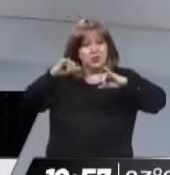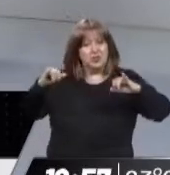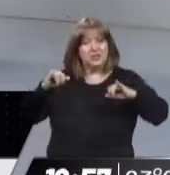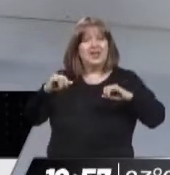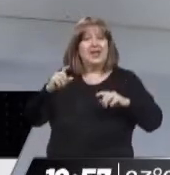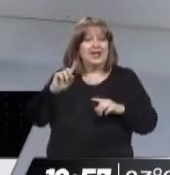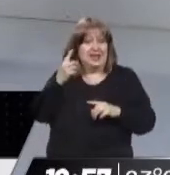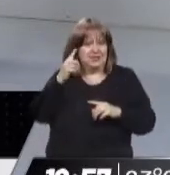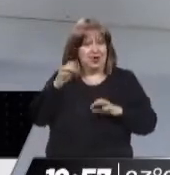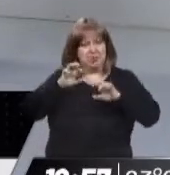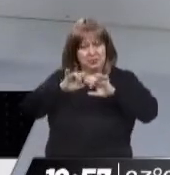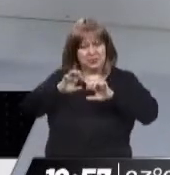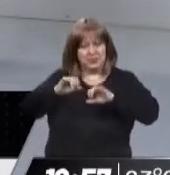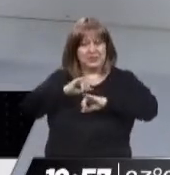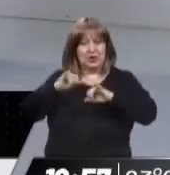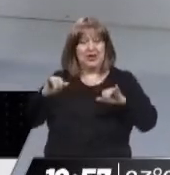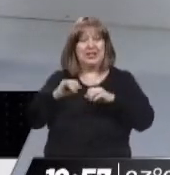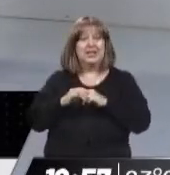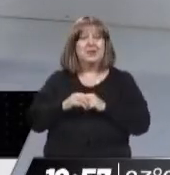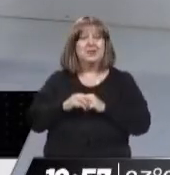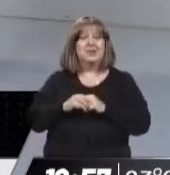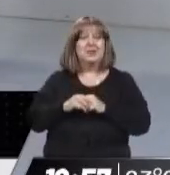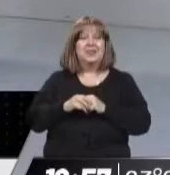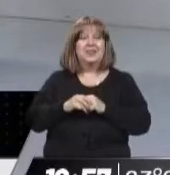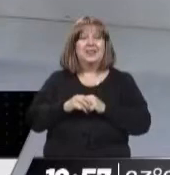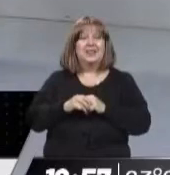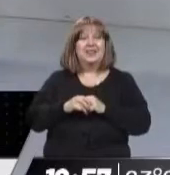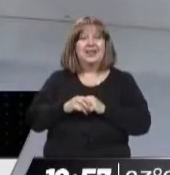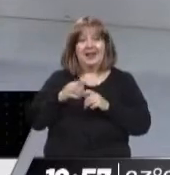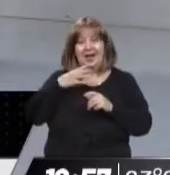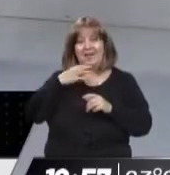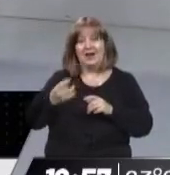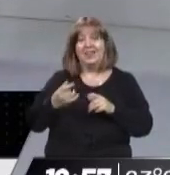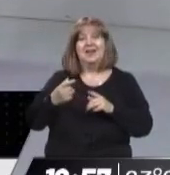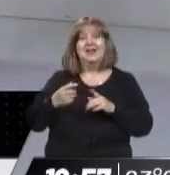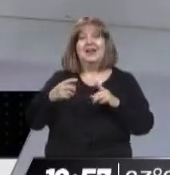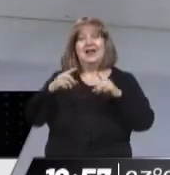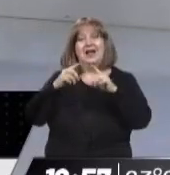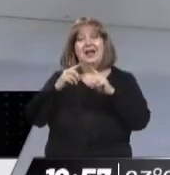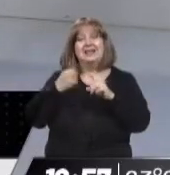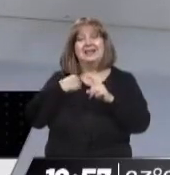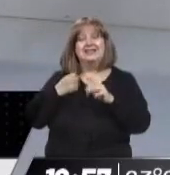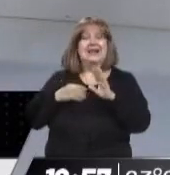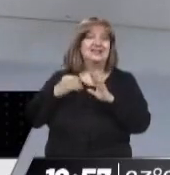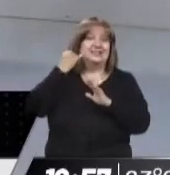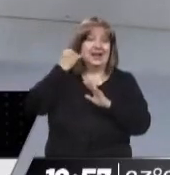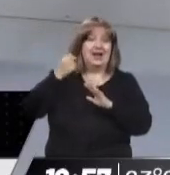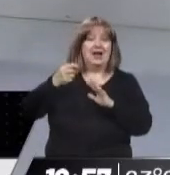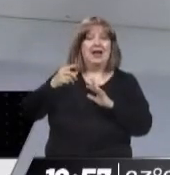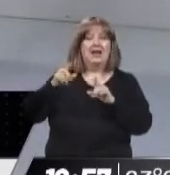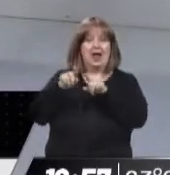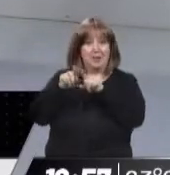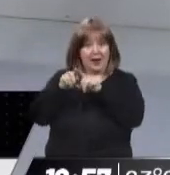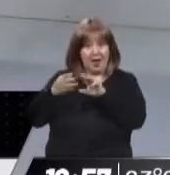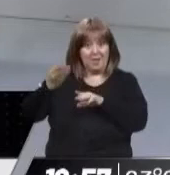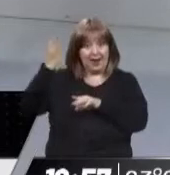Ella solita lo editó, ¿eh? Claro. Sí, la verdad sí, es que es... La, una gracias genia. A la hermana, fue porque la hermana pone, es más grande. Sí. Miren lo que hizo mi hermanita, claro. Es brutal. Y